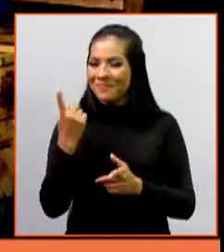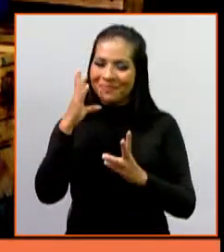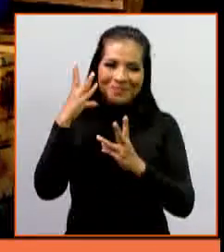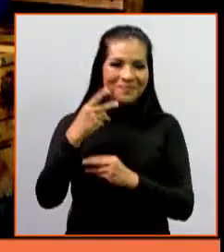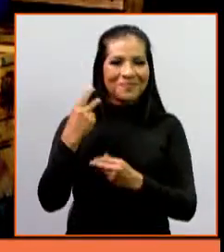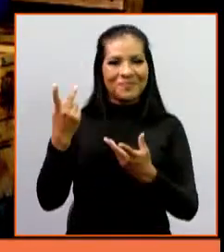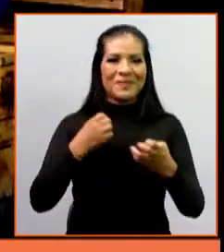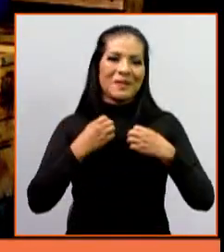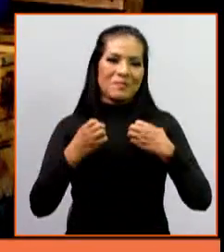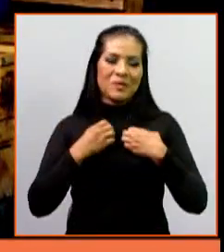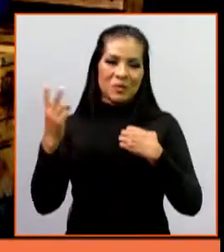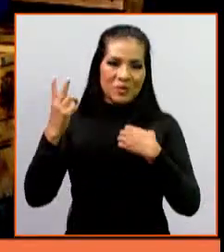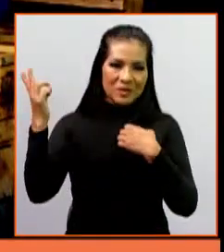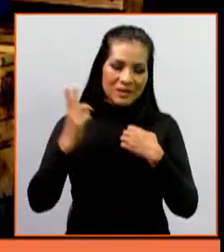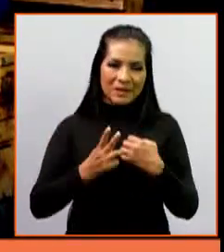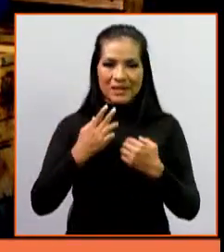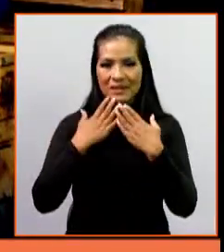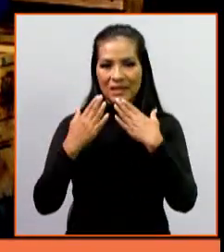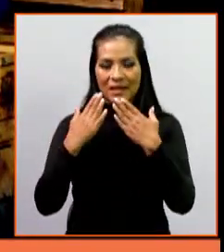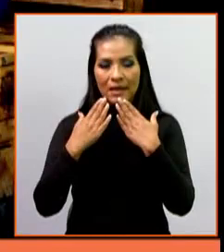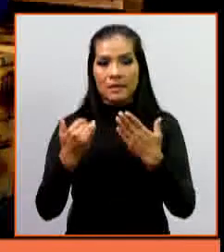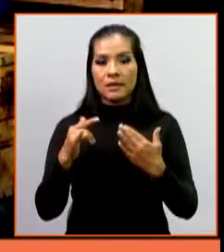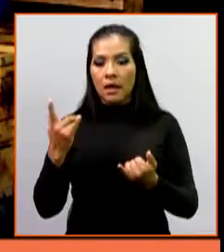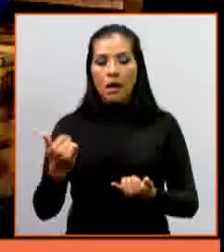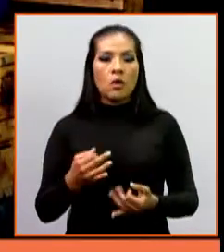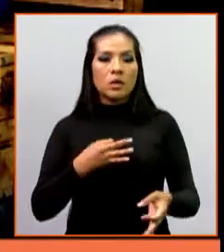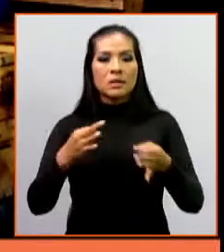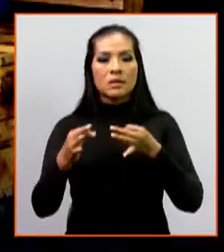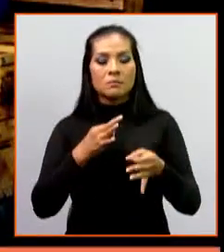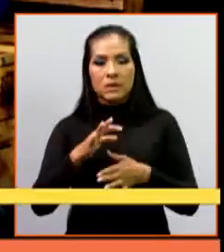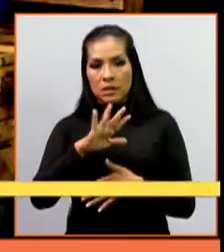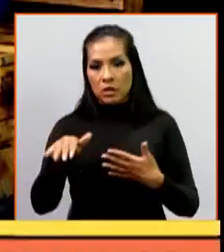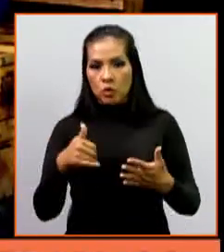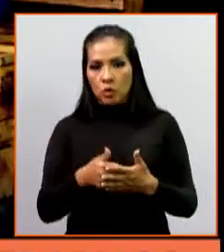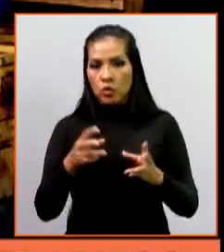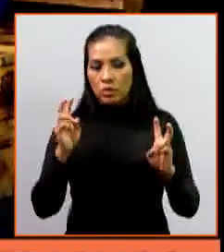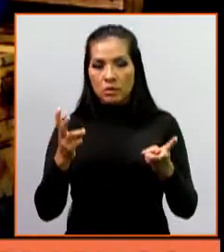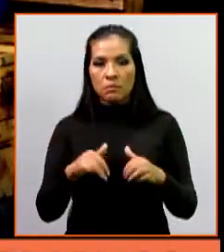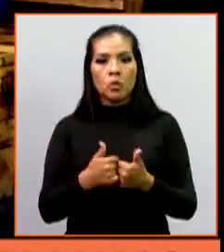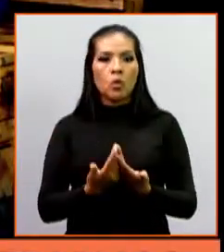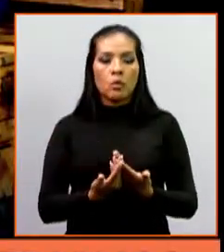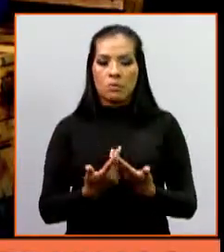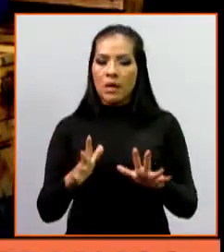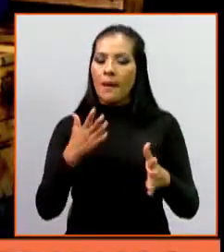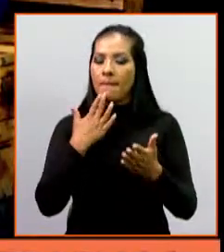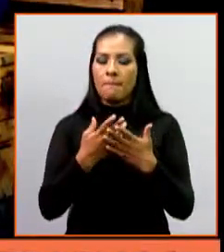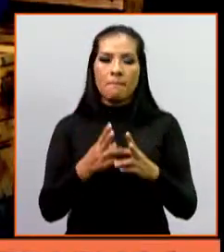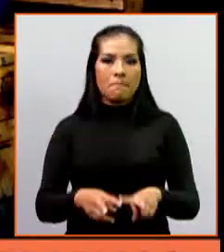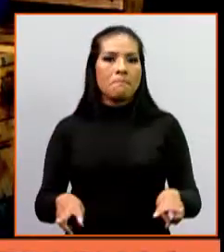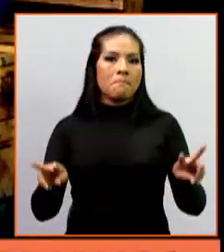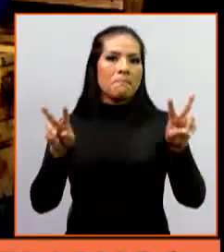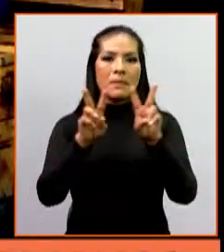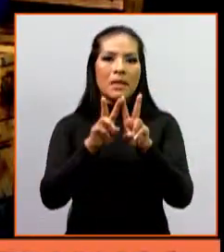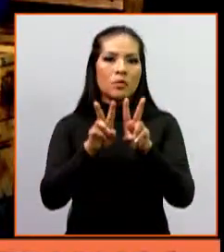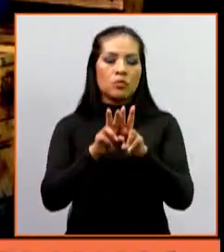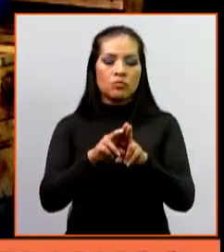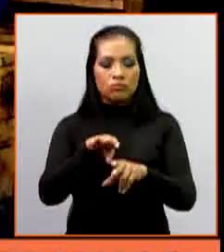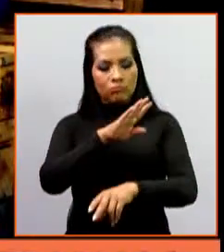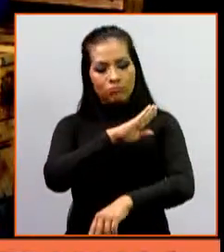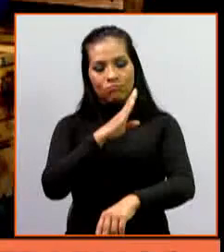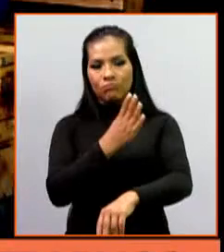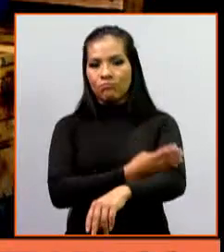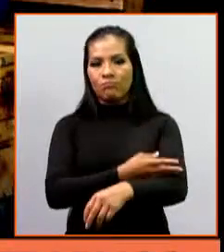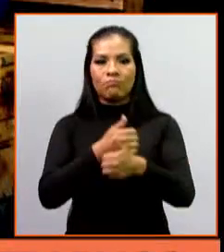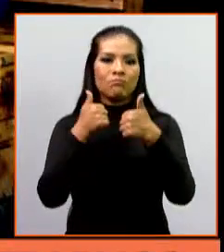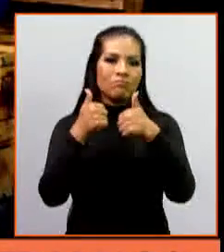Qué emoción tenerlas aquí porque nos están comentando de algo que realmente, no voy a decir vale la pena, porque no vale la pena, vale el esfuerzo, vale